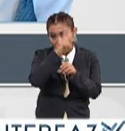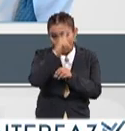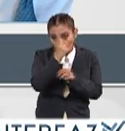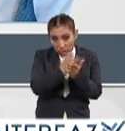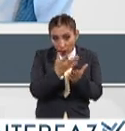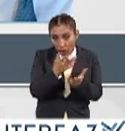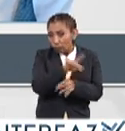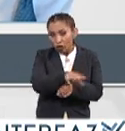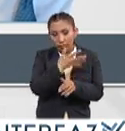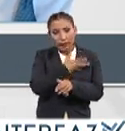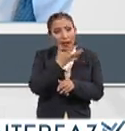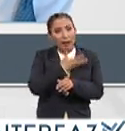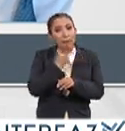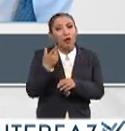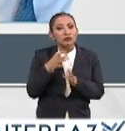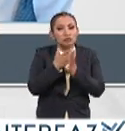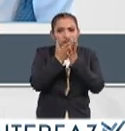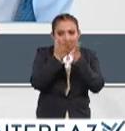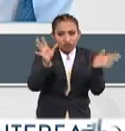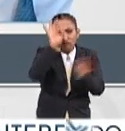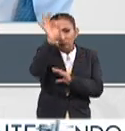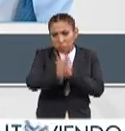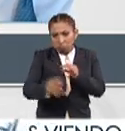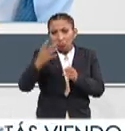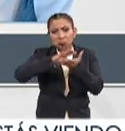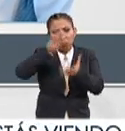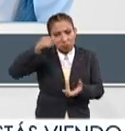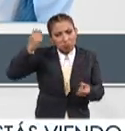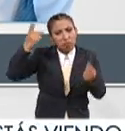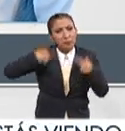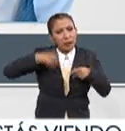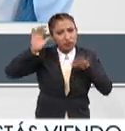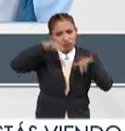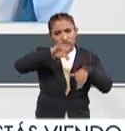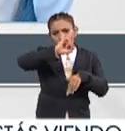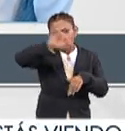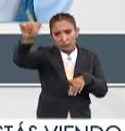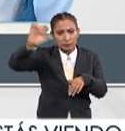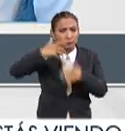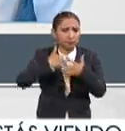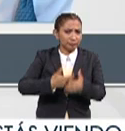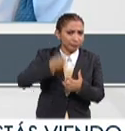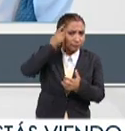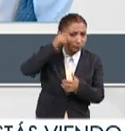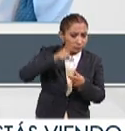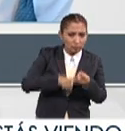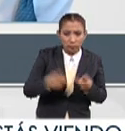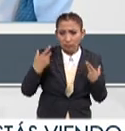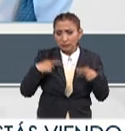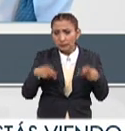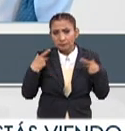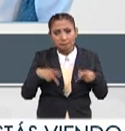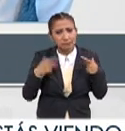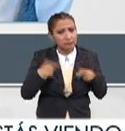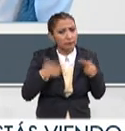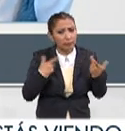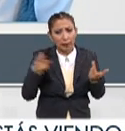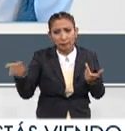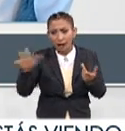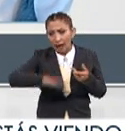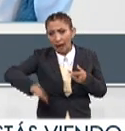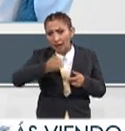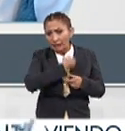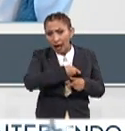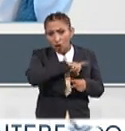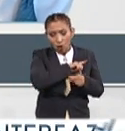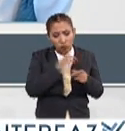México. Tenemos en un gran porcentaje personas profesionistas, empresarios, profesionistas del área de